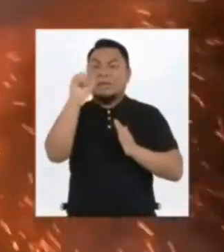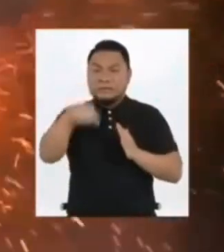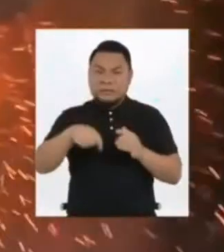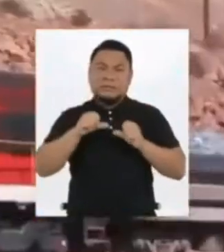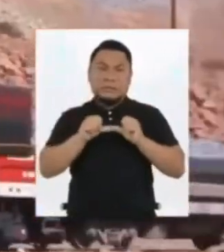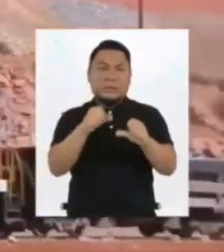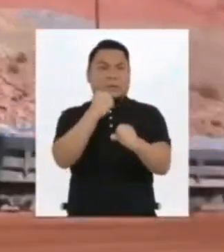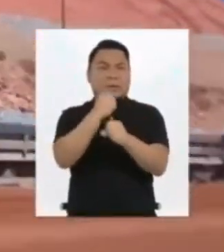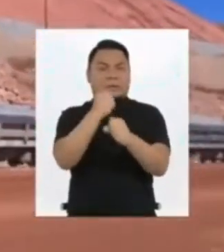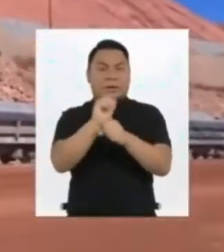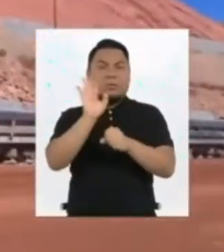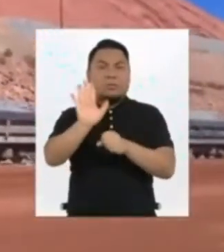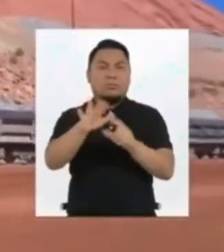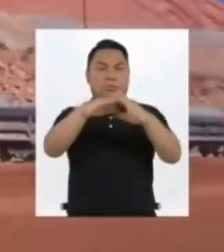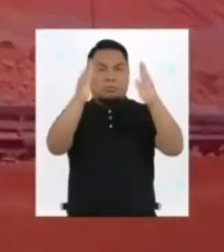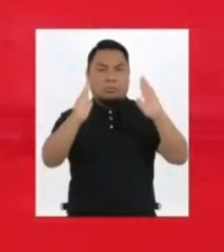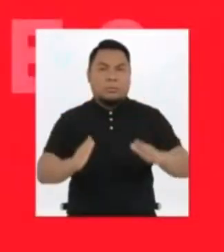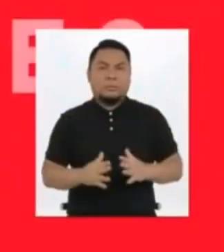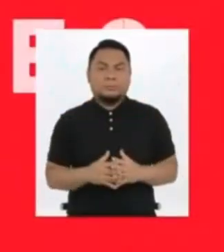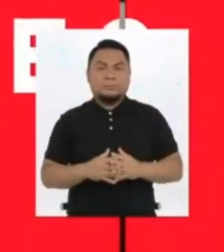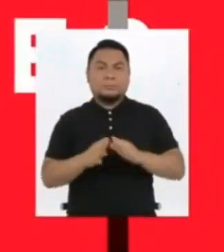trabajando en el Valle del Tambo.